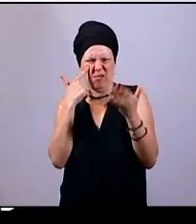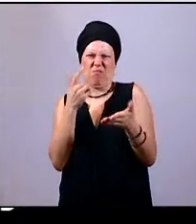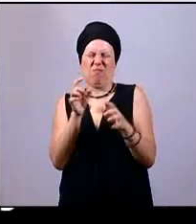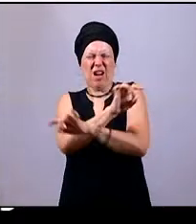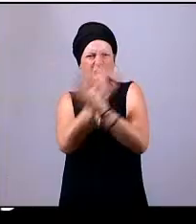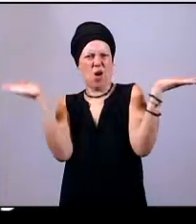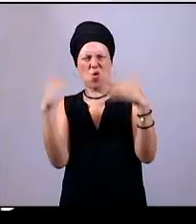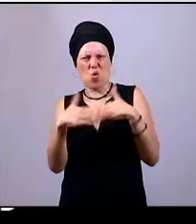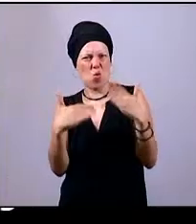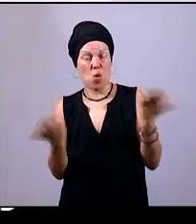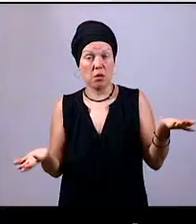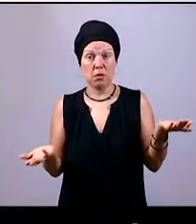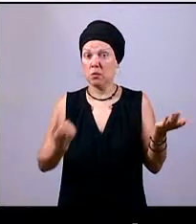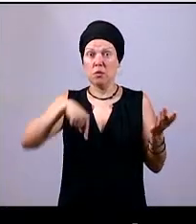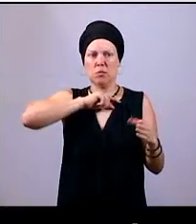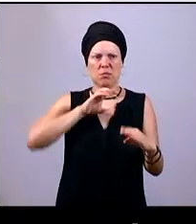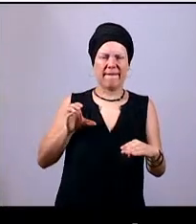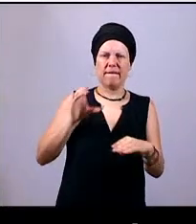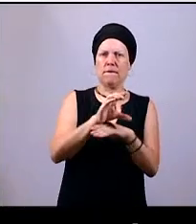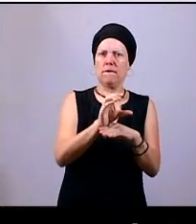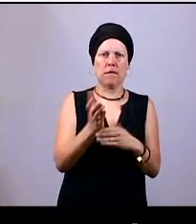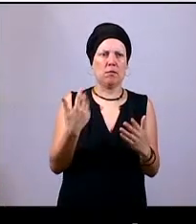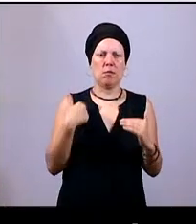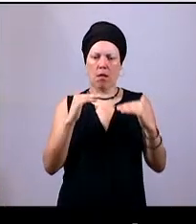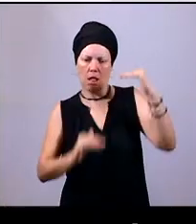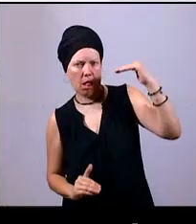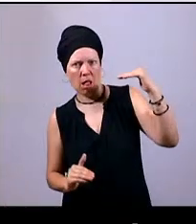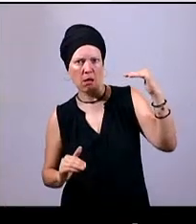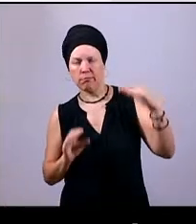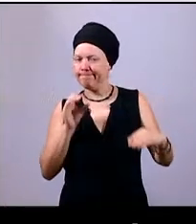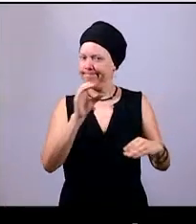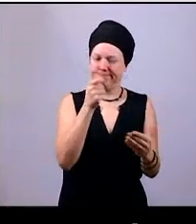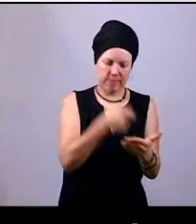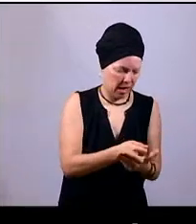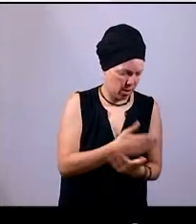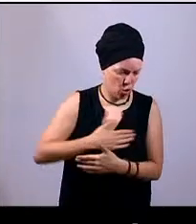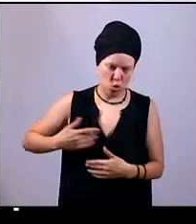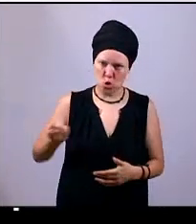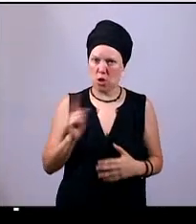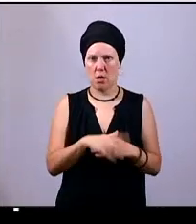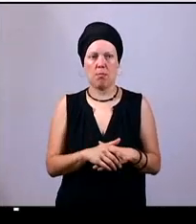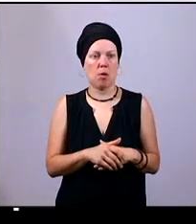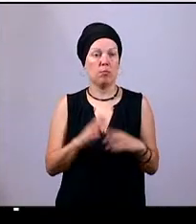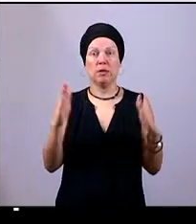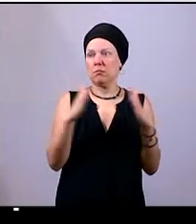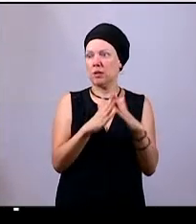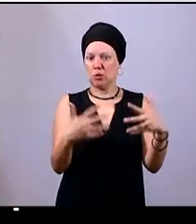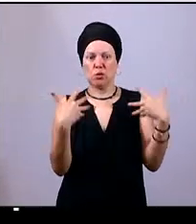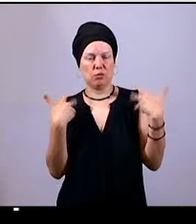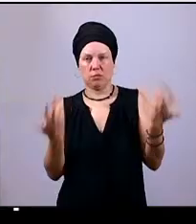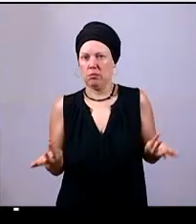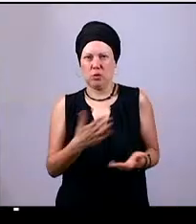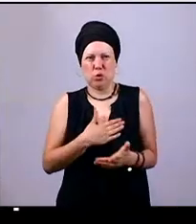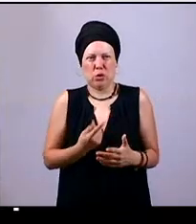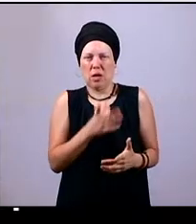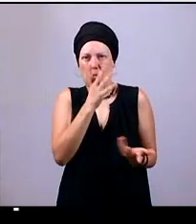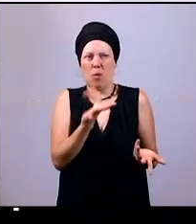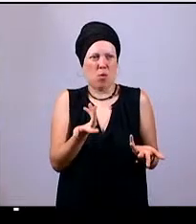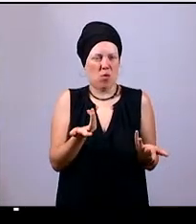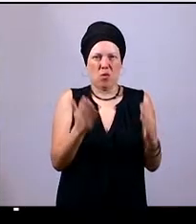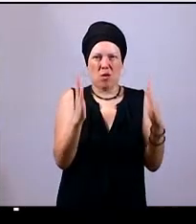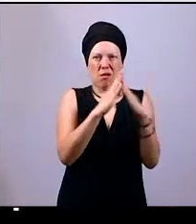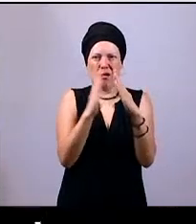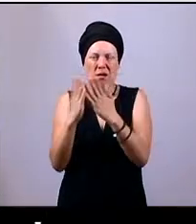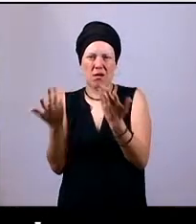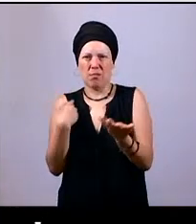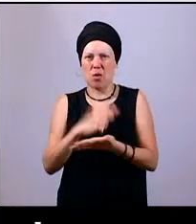no vamos a financiar ninguna desigualdad. No queremos el crecimiento de la vivienda en varias velocidades, ¿no? Unas